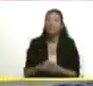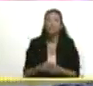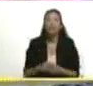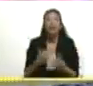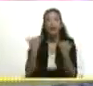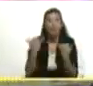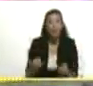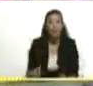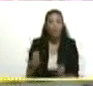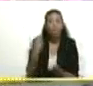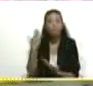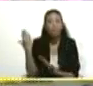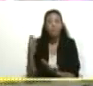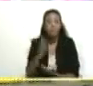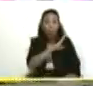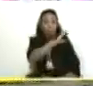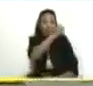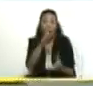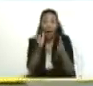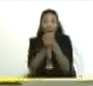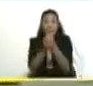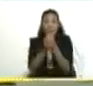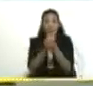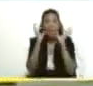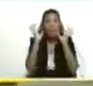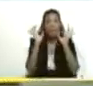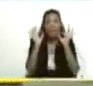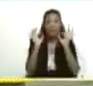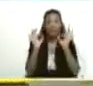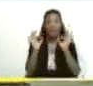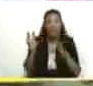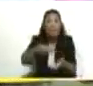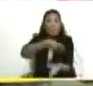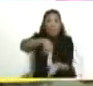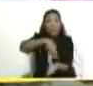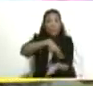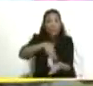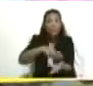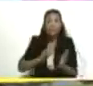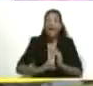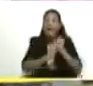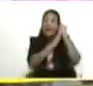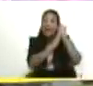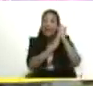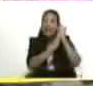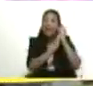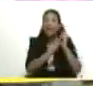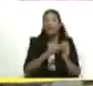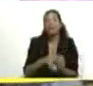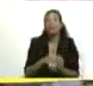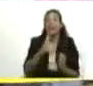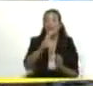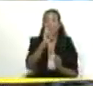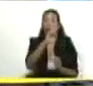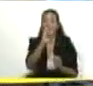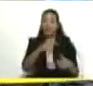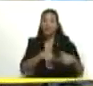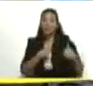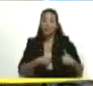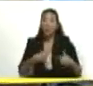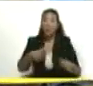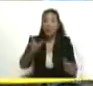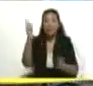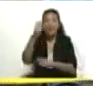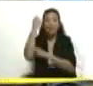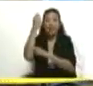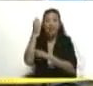Ahora, Capitán Escalona es amigo porque él es experto en ritmos y es el líder de Corazón Llanero, etcétera. Él se la pasa en